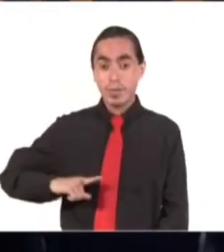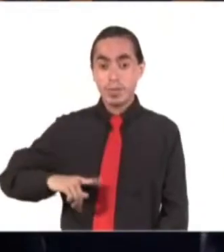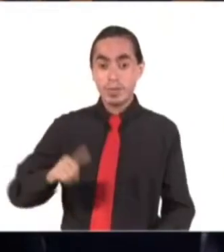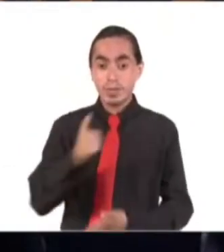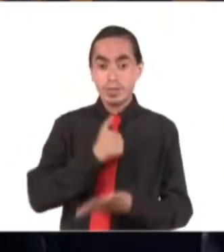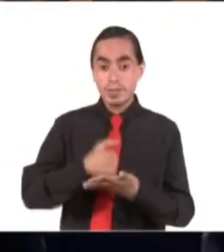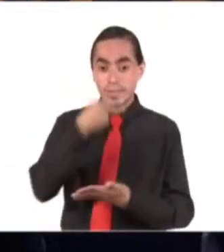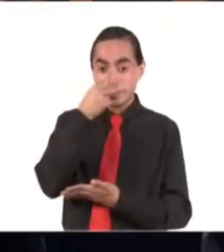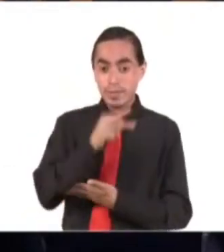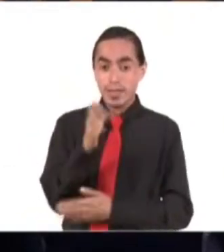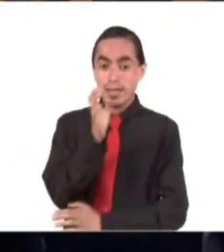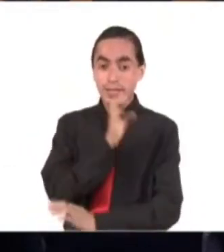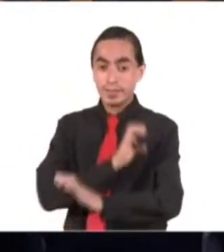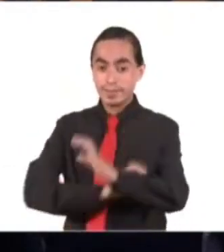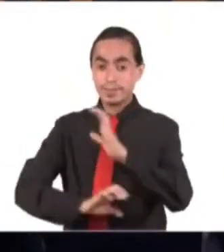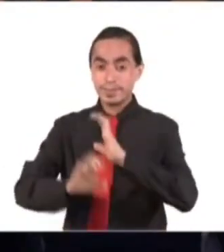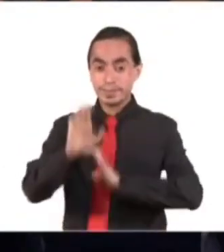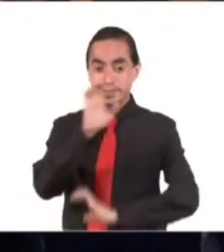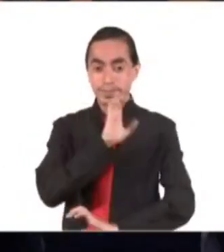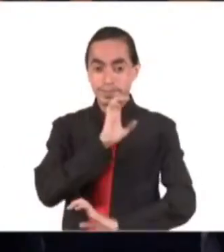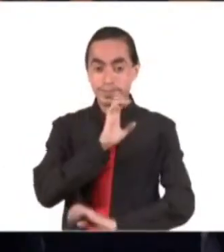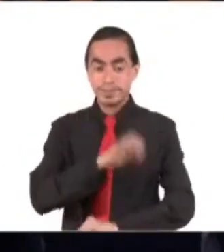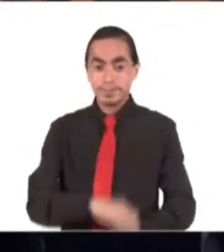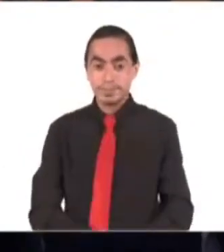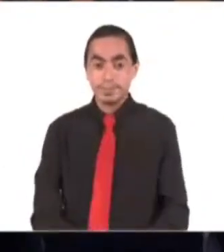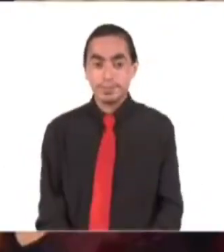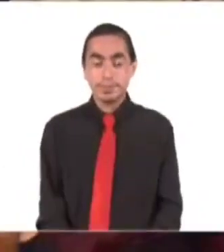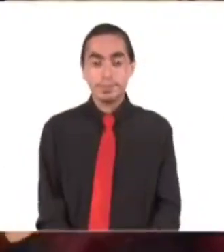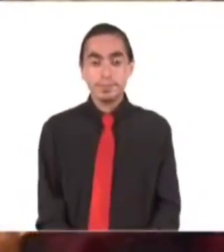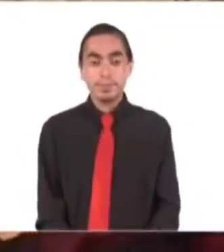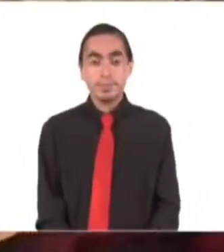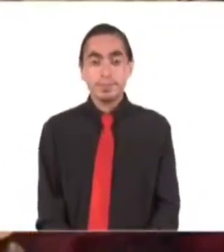doctora Claudia Sheinbaum Pardo.